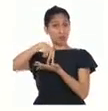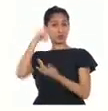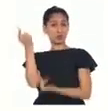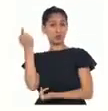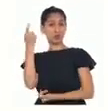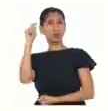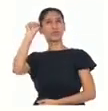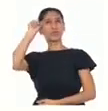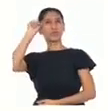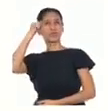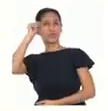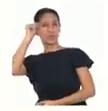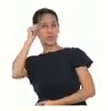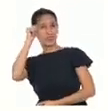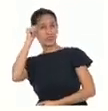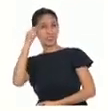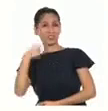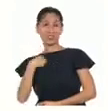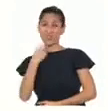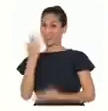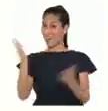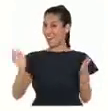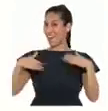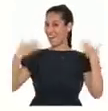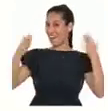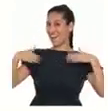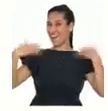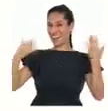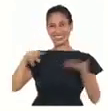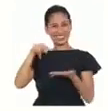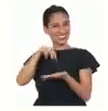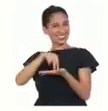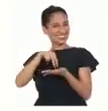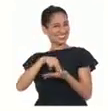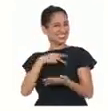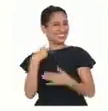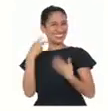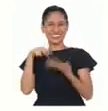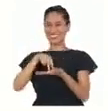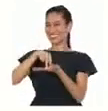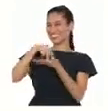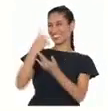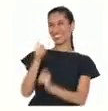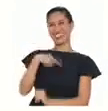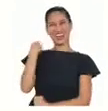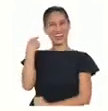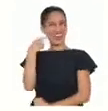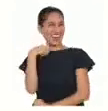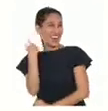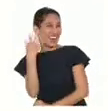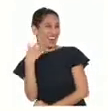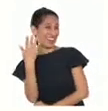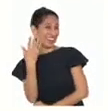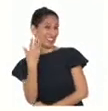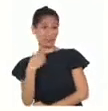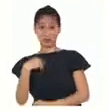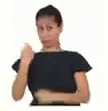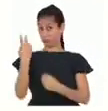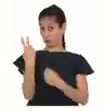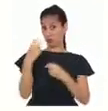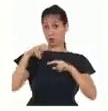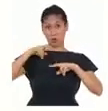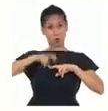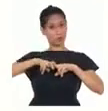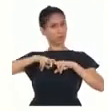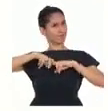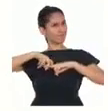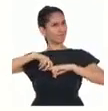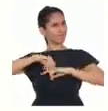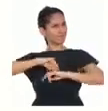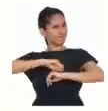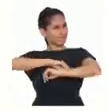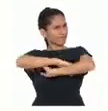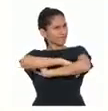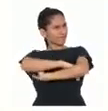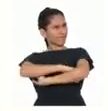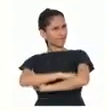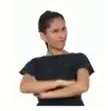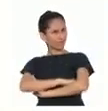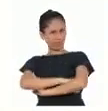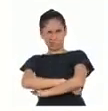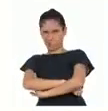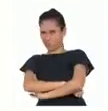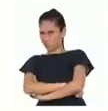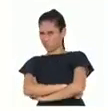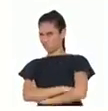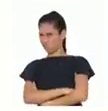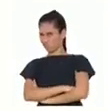a recordar cuando estoy feliz, alegre, sonriendo. Cuando estoy en posición 2 y agachado, voy a recordar cuando estoy